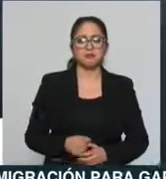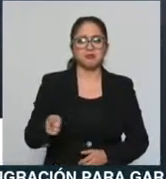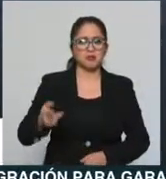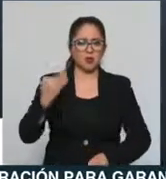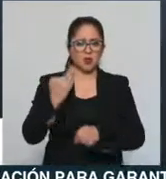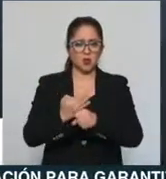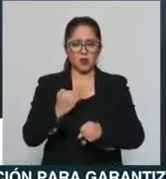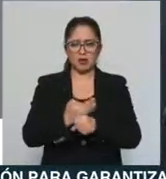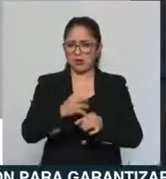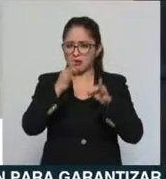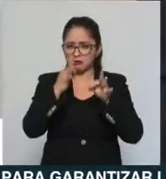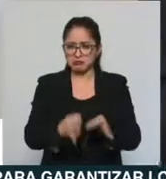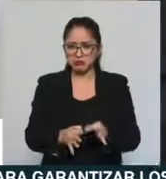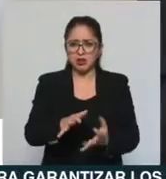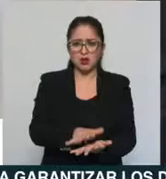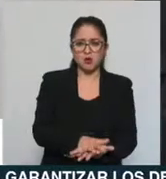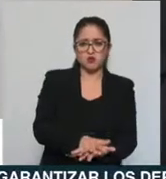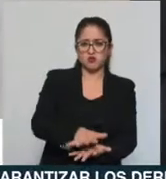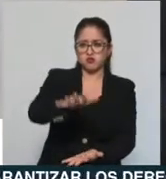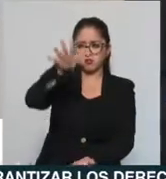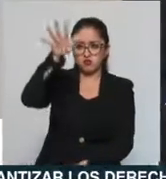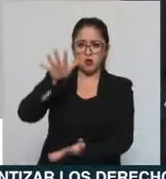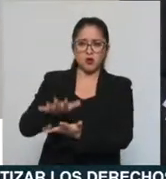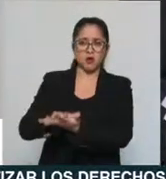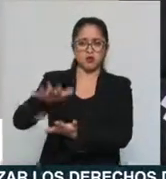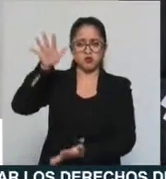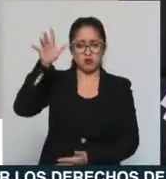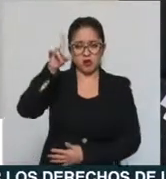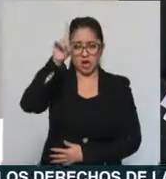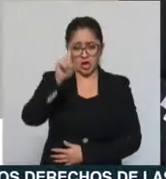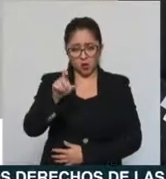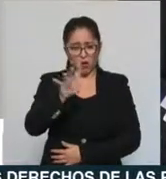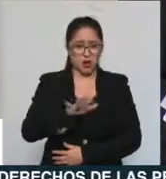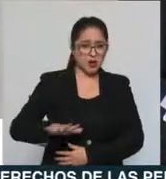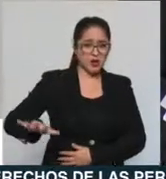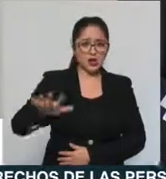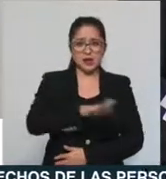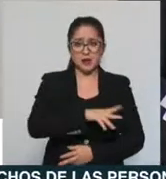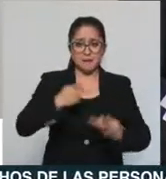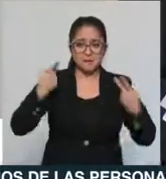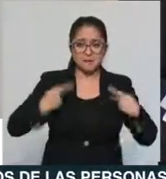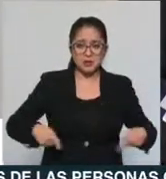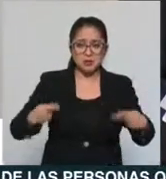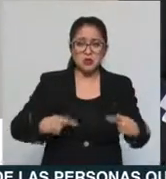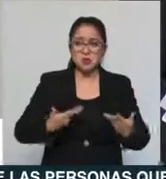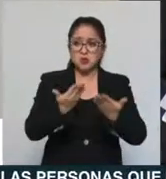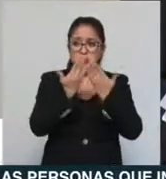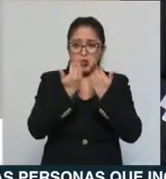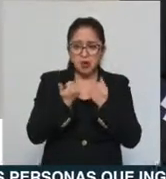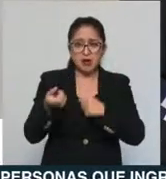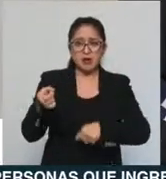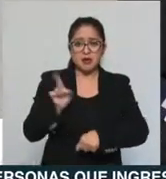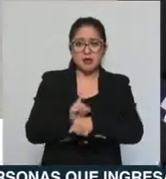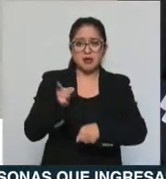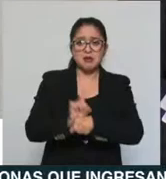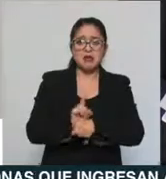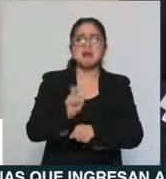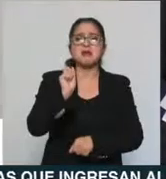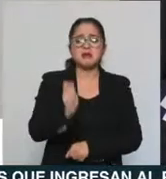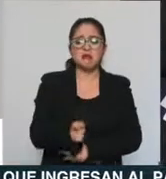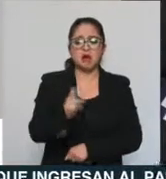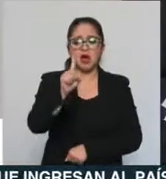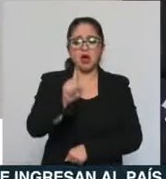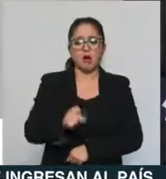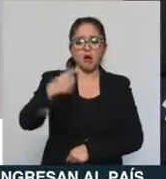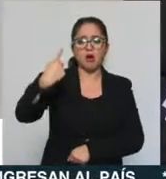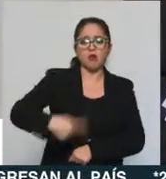la principal fuente de abastecimiento para todos aquellos que no reciben agua todos los días, pues son las fugas. O sea,